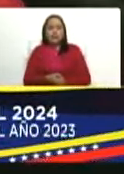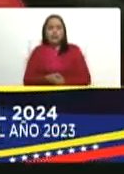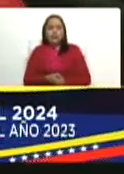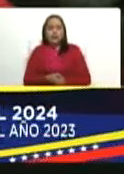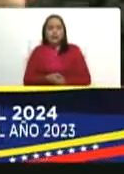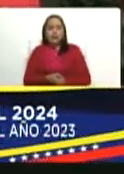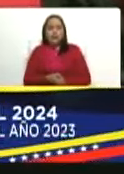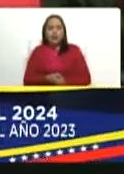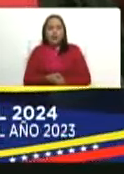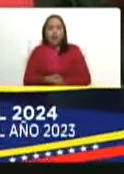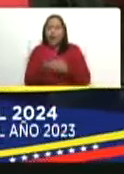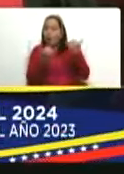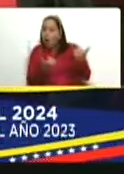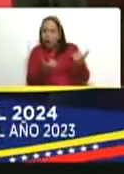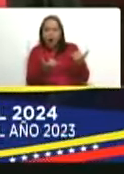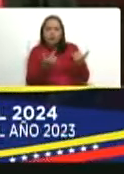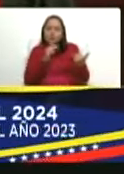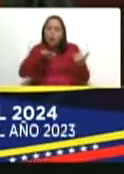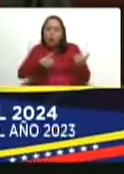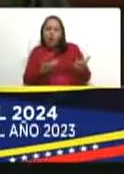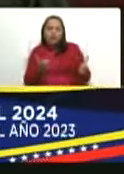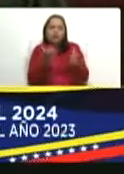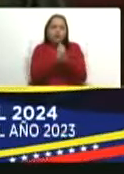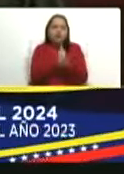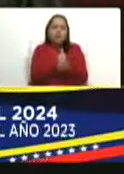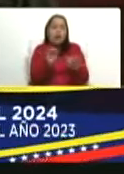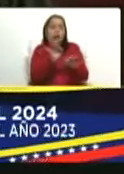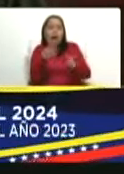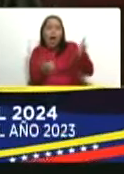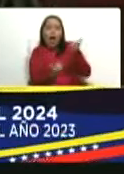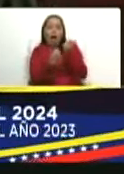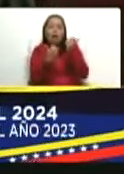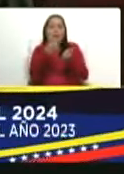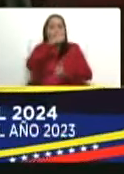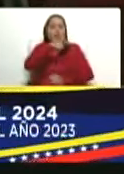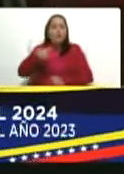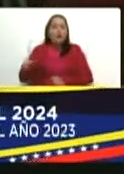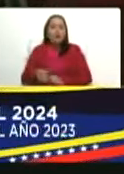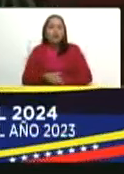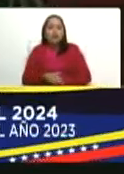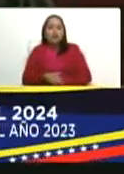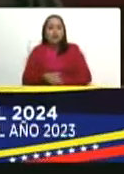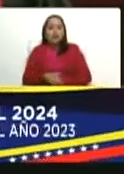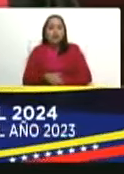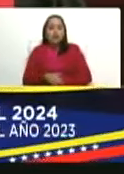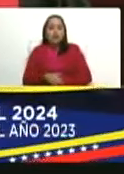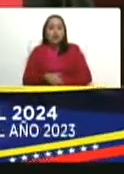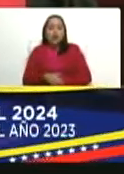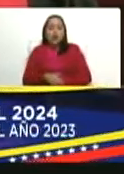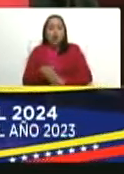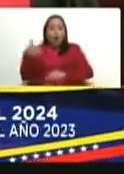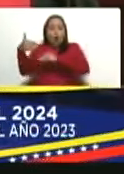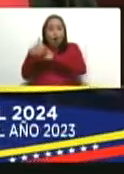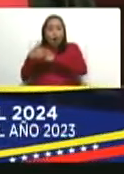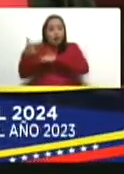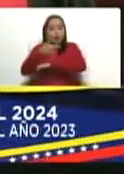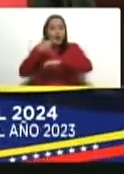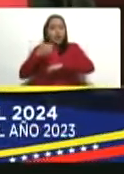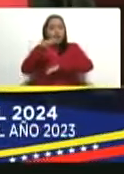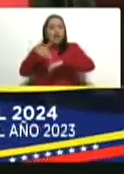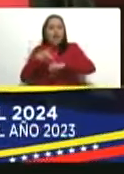socavar el apoyo popular al gobierno nacional, empezaron a utilizar estrategias